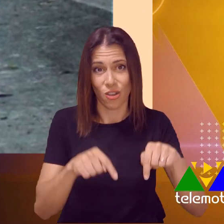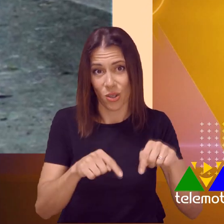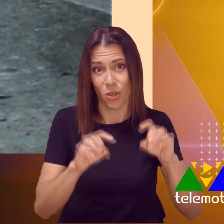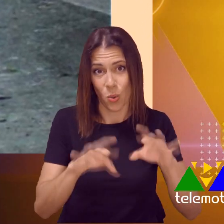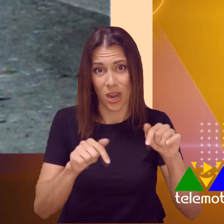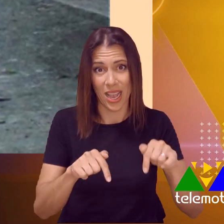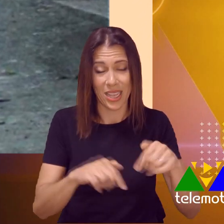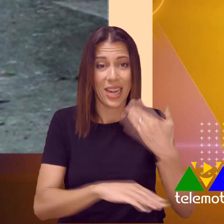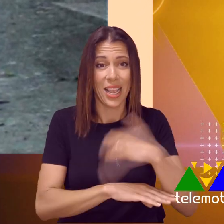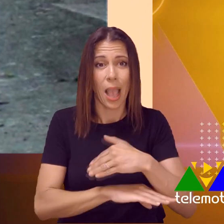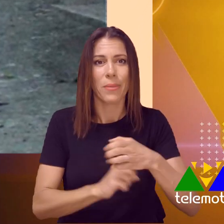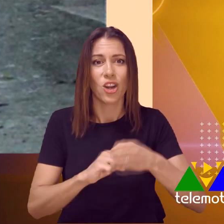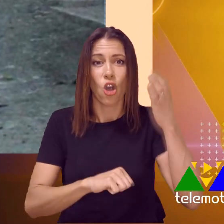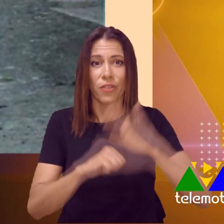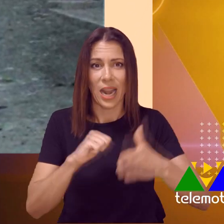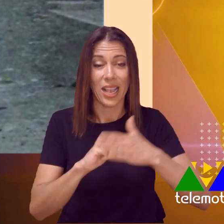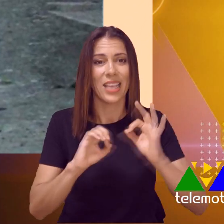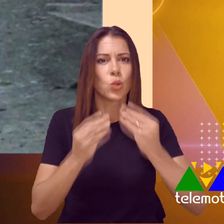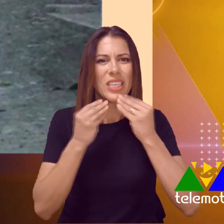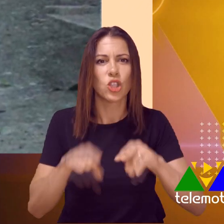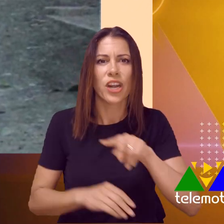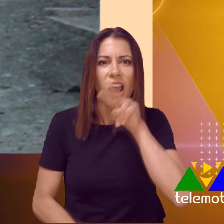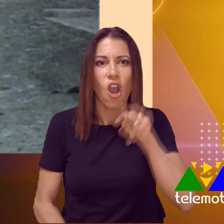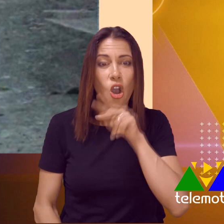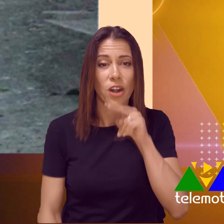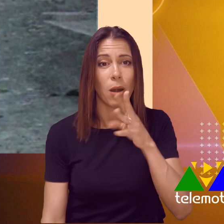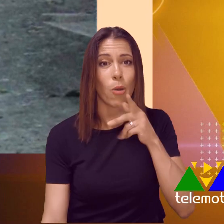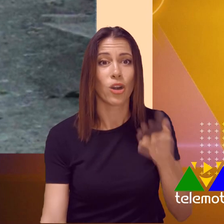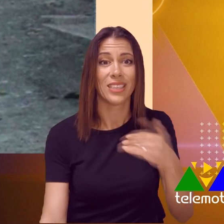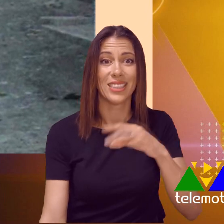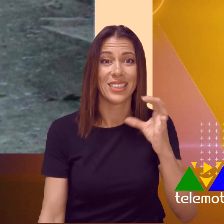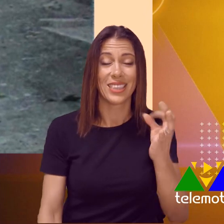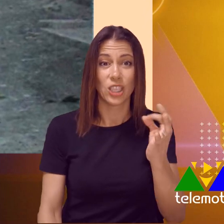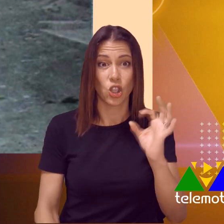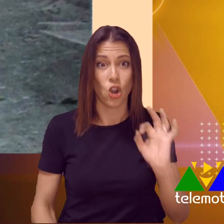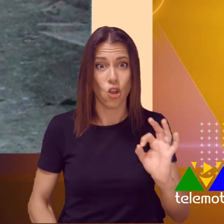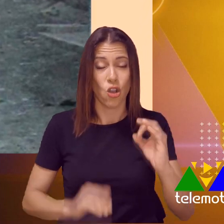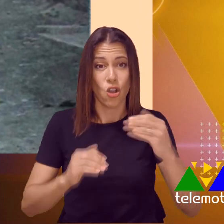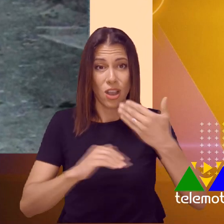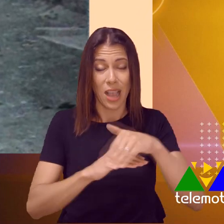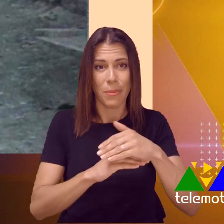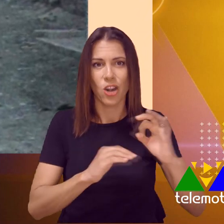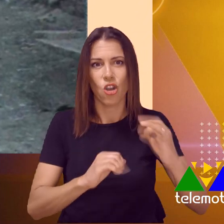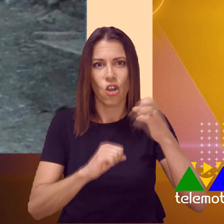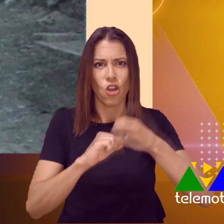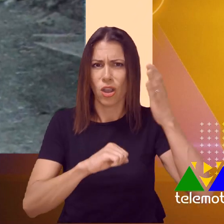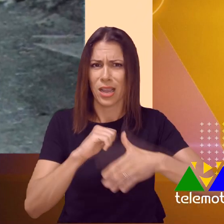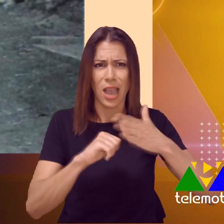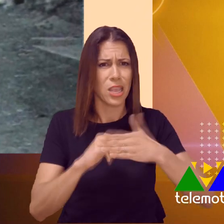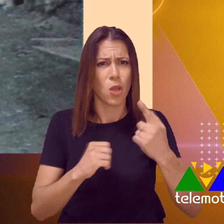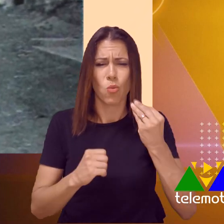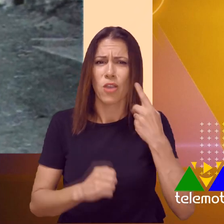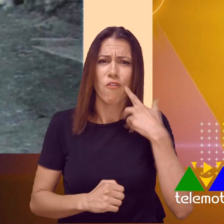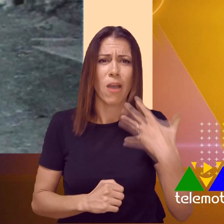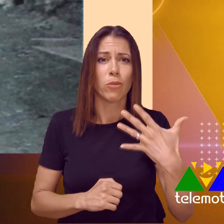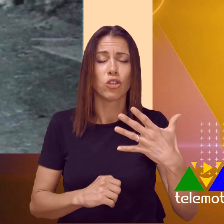Cañas, donde la historia oral del tesoro, pues del tesoro del Camino de las Cañas, fue muy famosa a principios del siglo